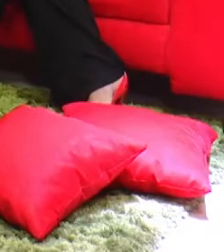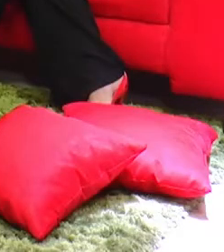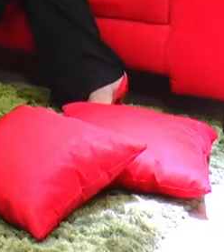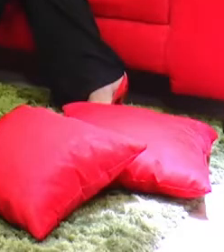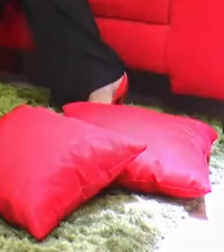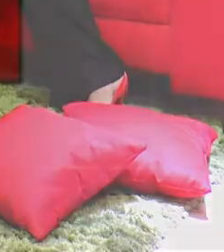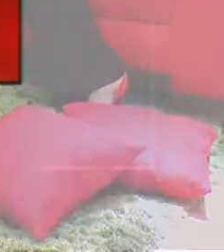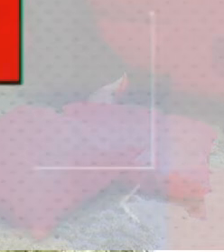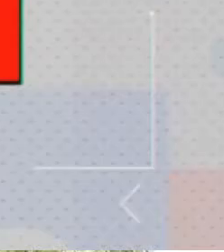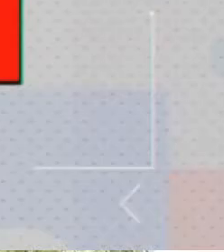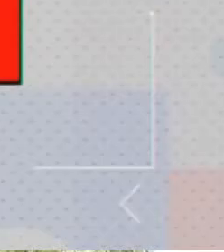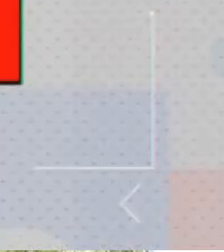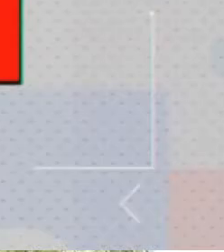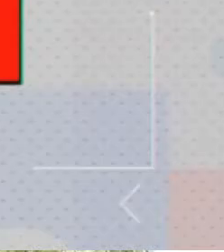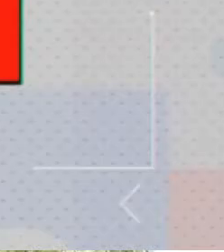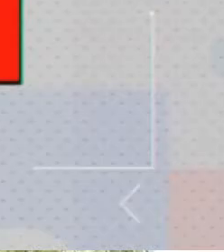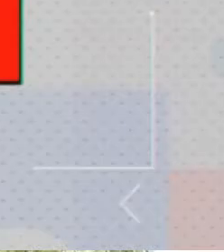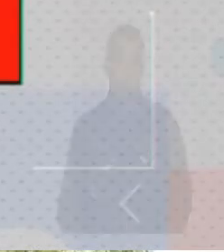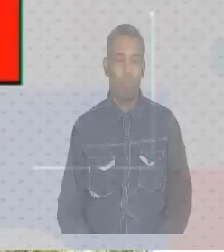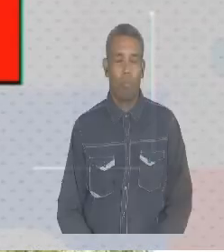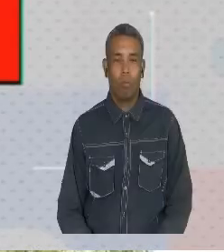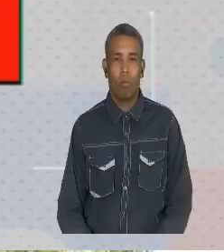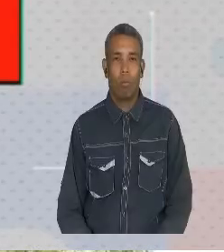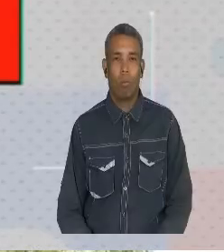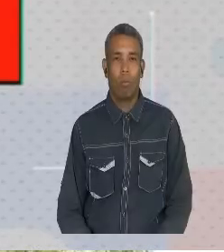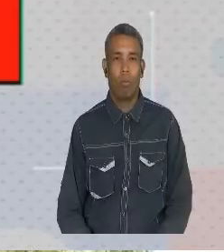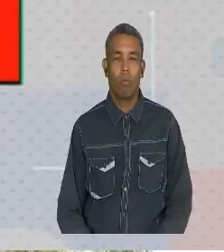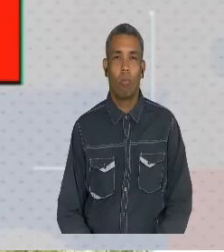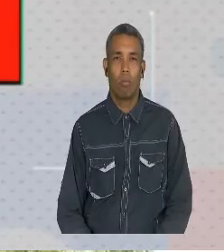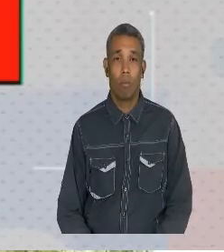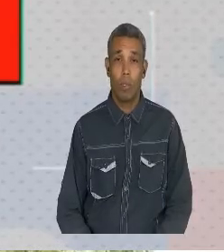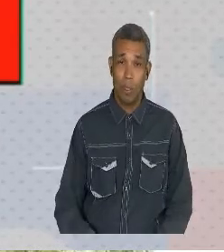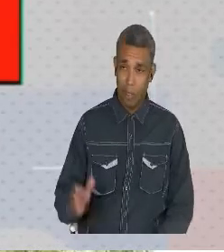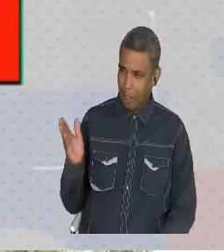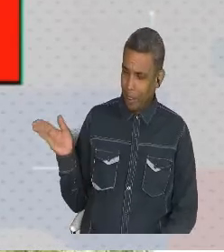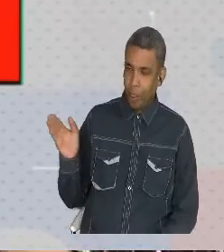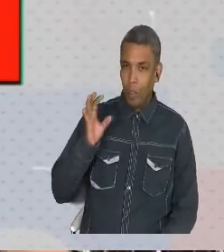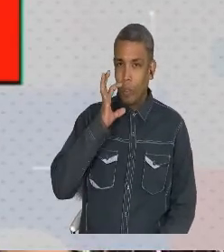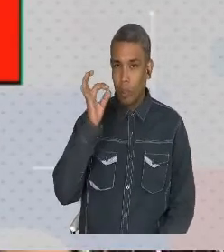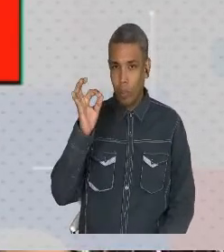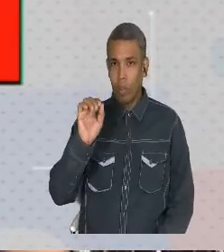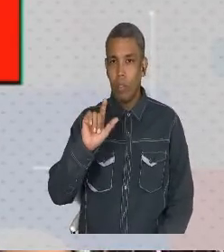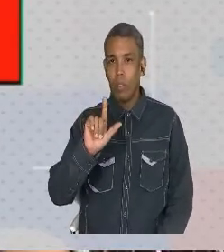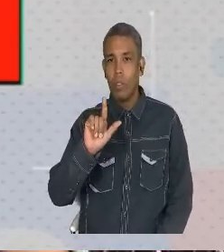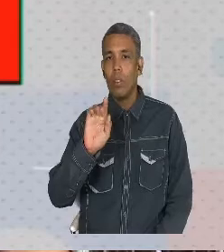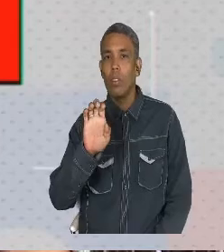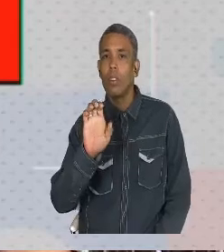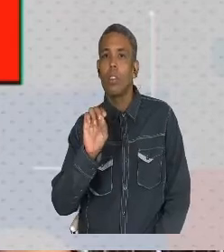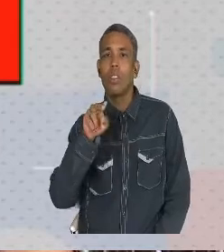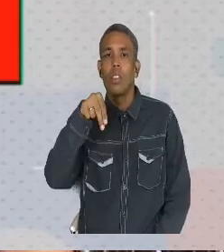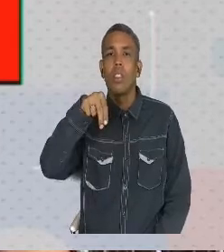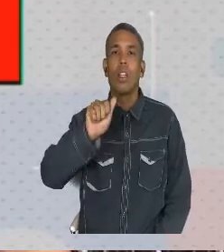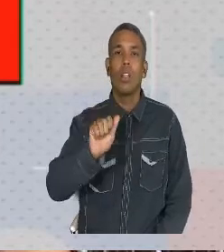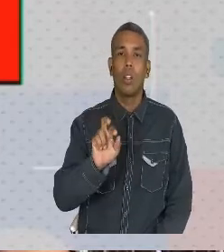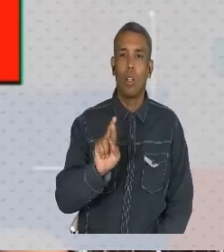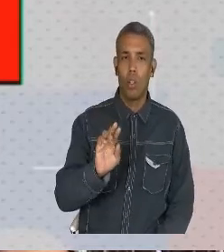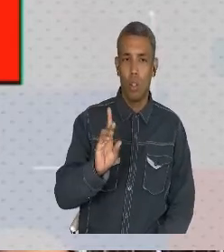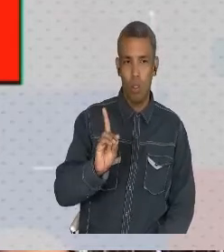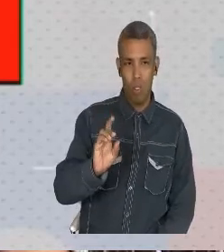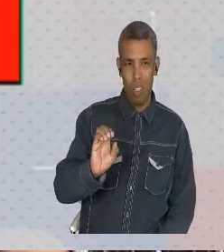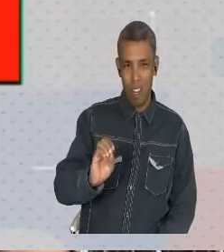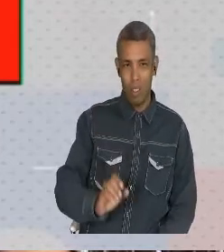de Unipaz, del Plan Lector Unipaz. Sí. Hola Leonardo, ¿cómo estás? Bienvenido a En Casa. Gracias por la invitación y esas cosas bonitas